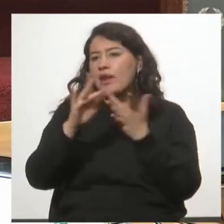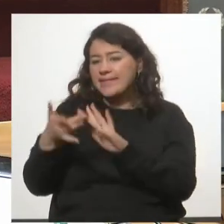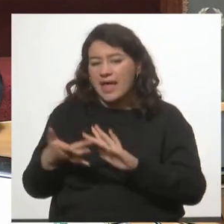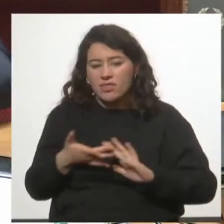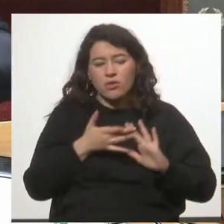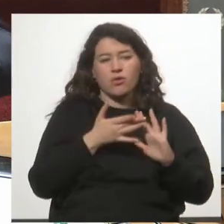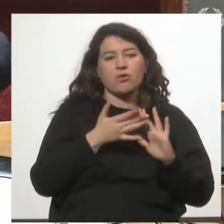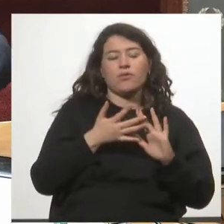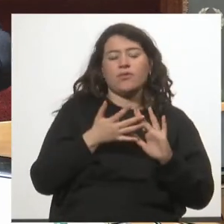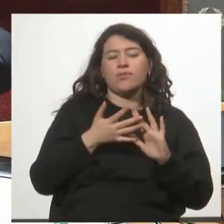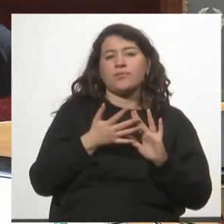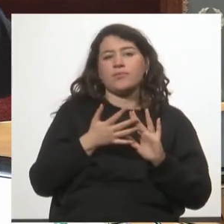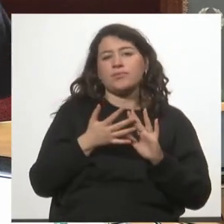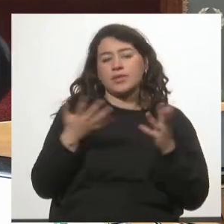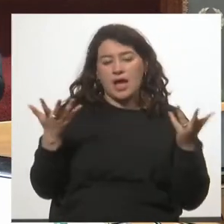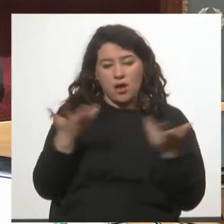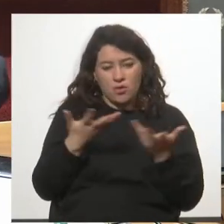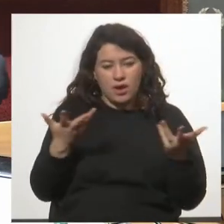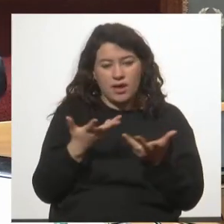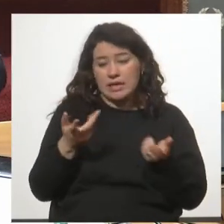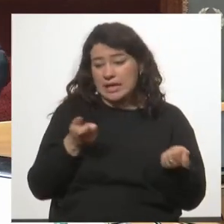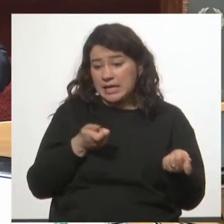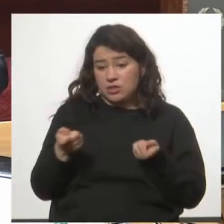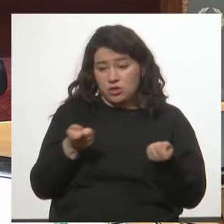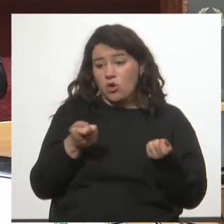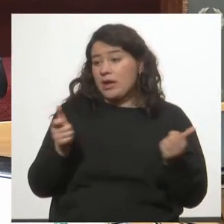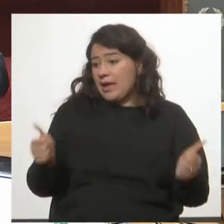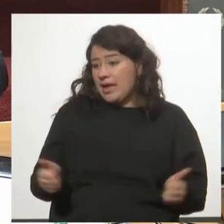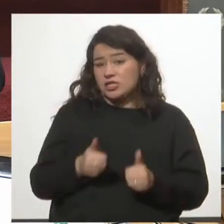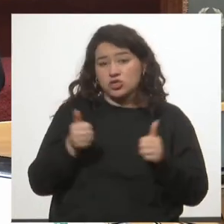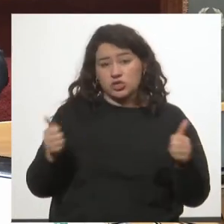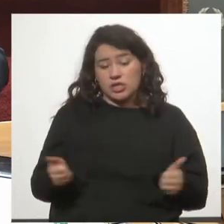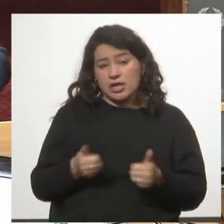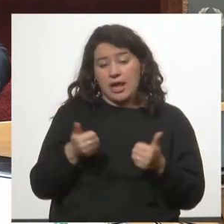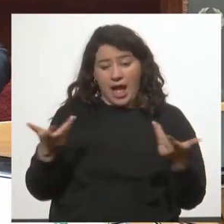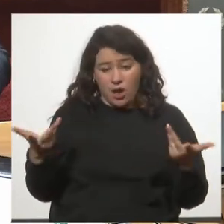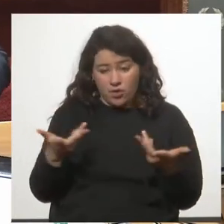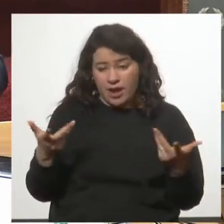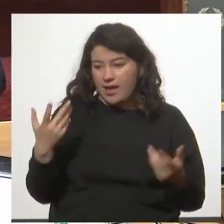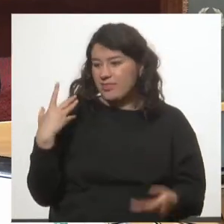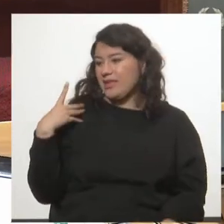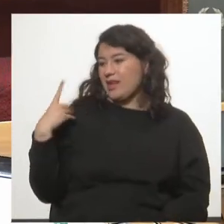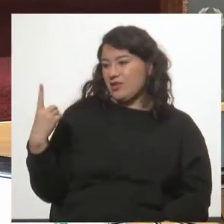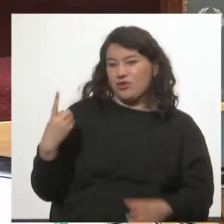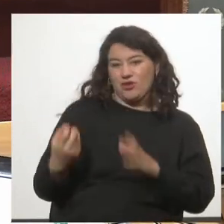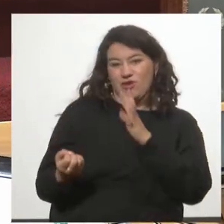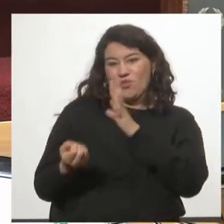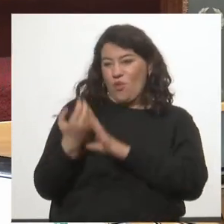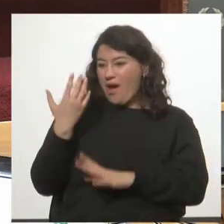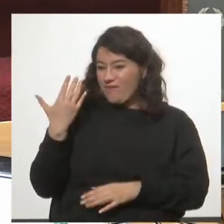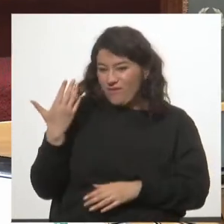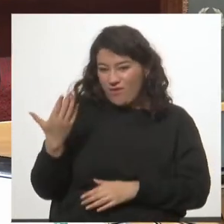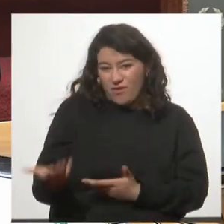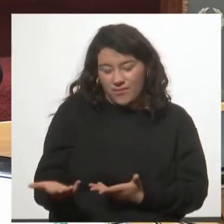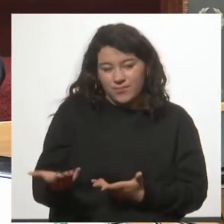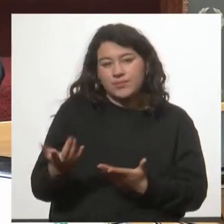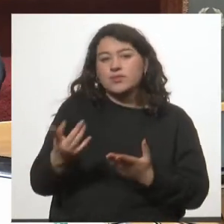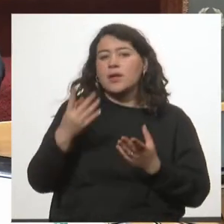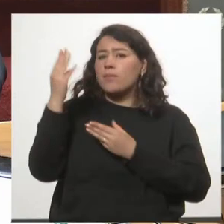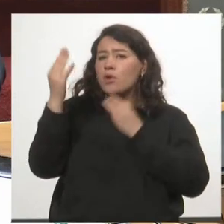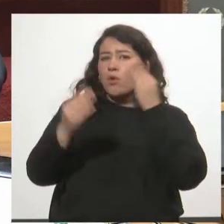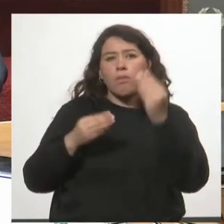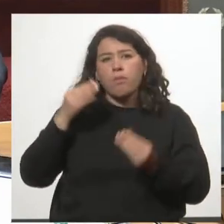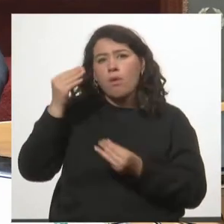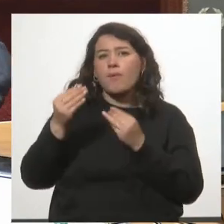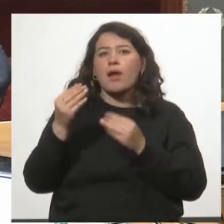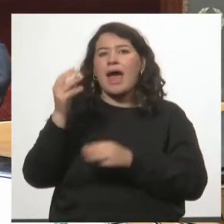a que la gestión que viene realizando este directorio de antel se ha preocupado por poner